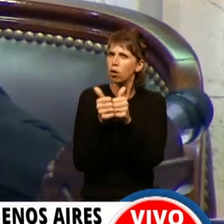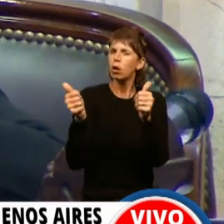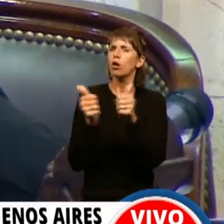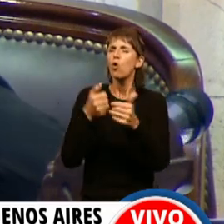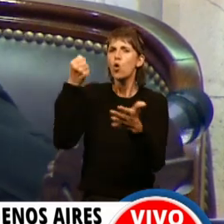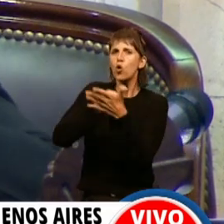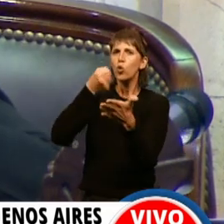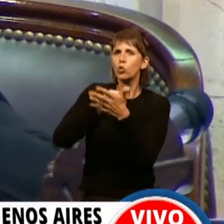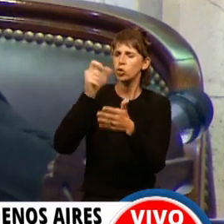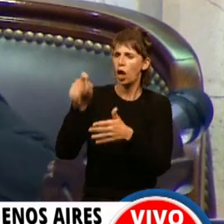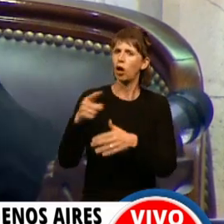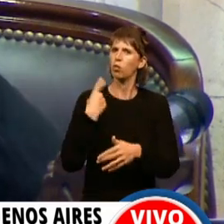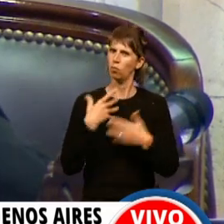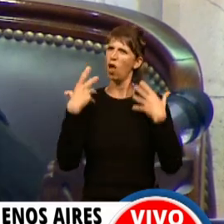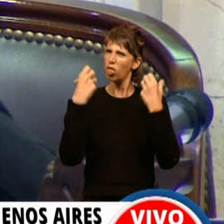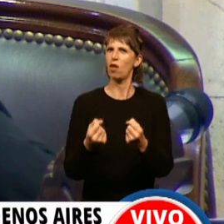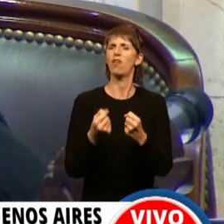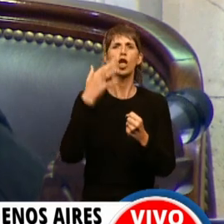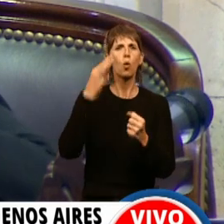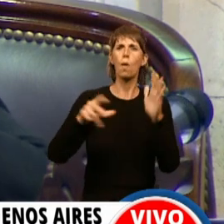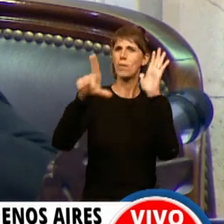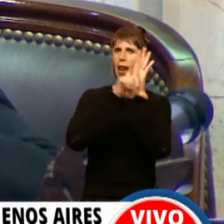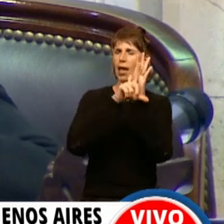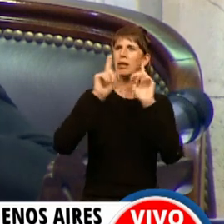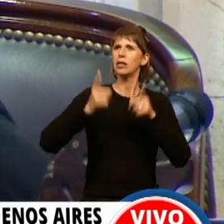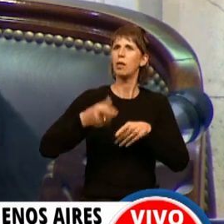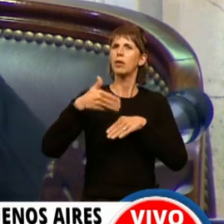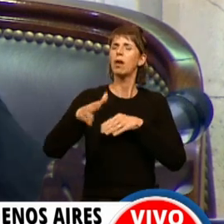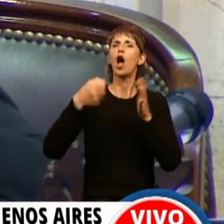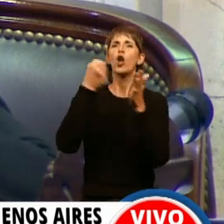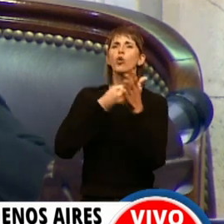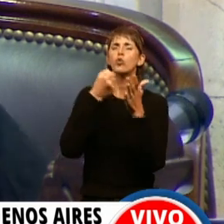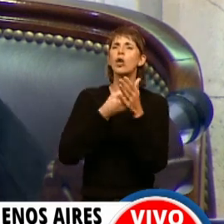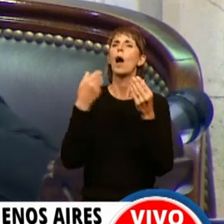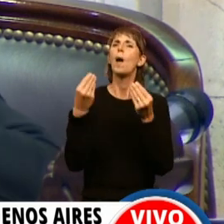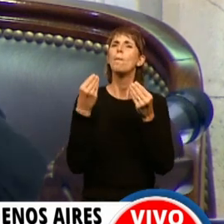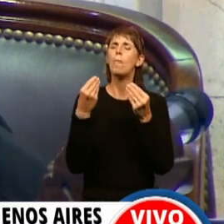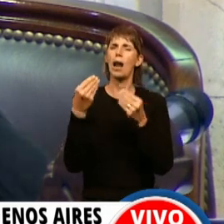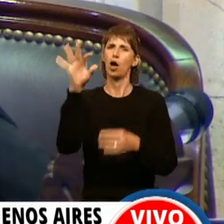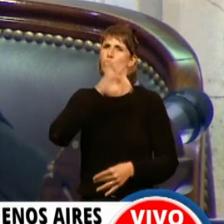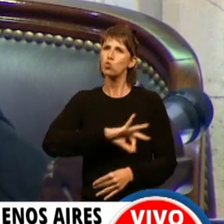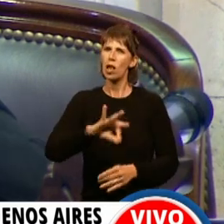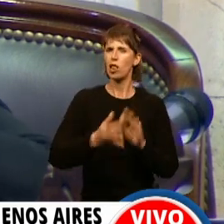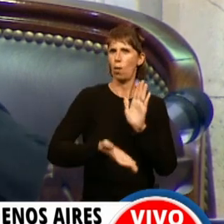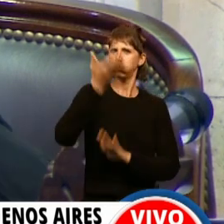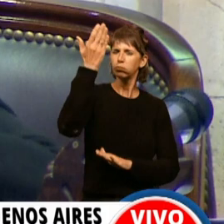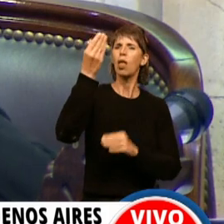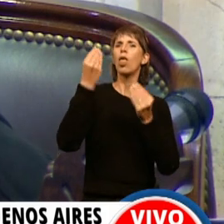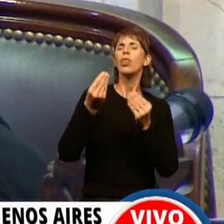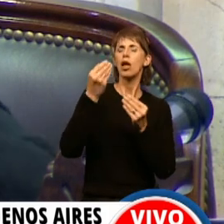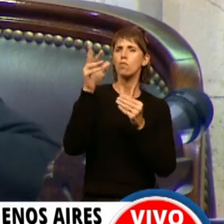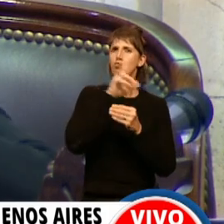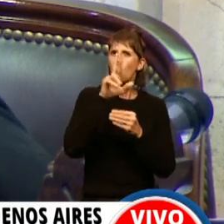vamos a defender la aplicación vamos a pelear también por la reparación económica de la sobreviviente de la